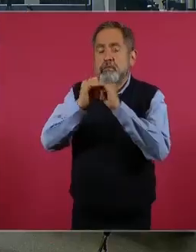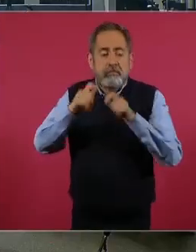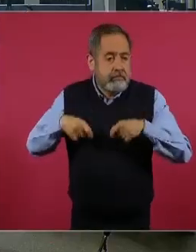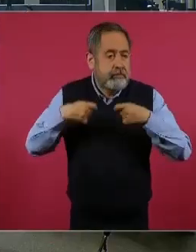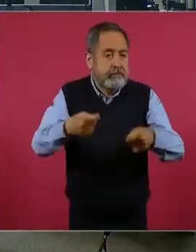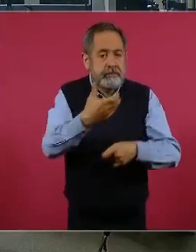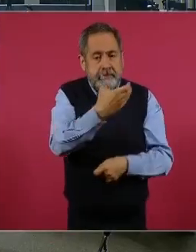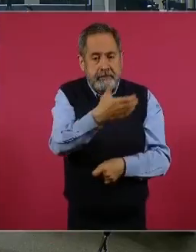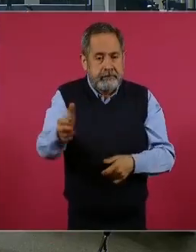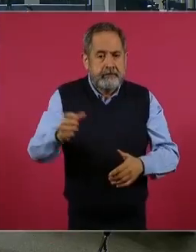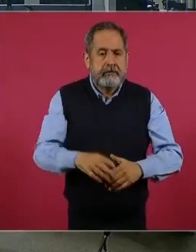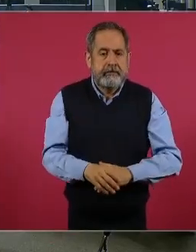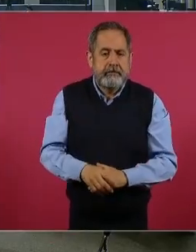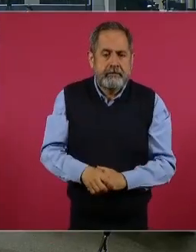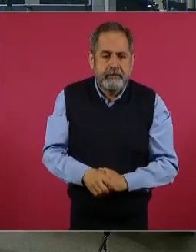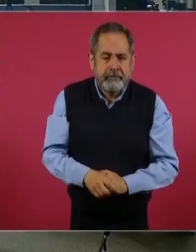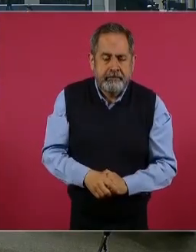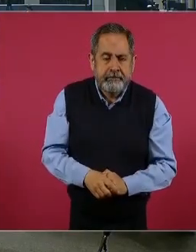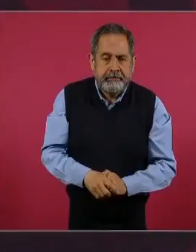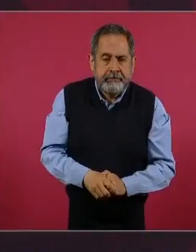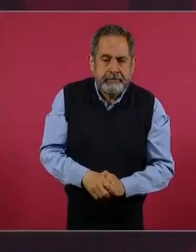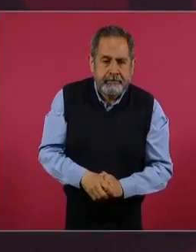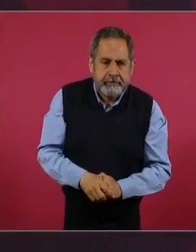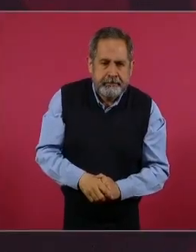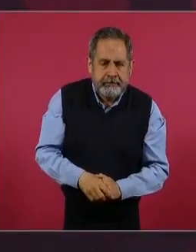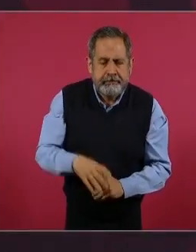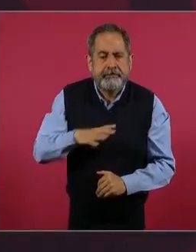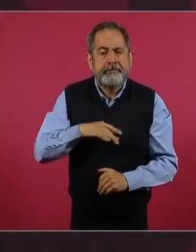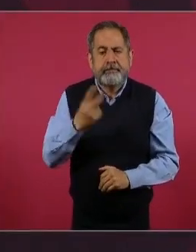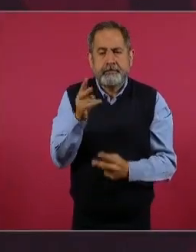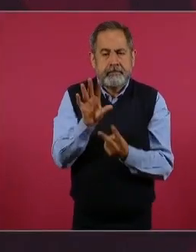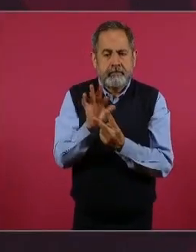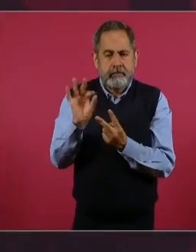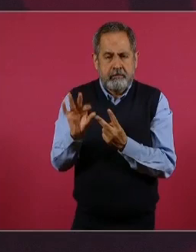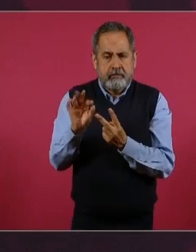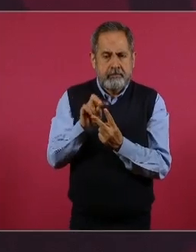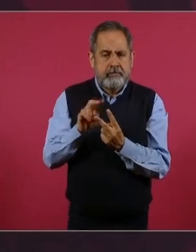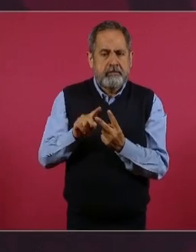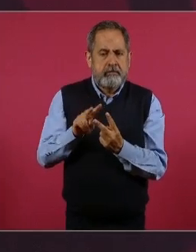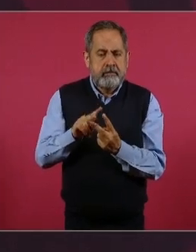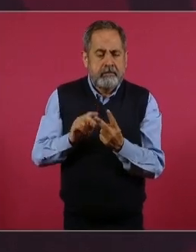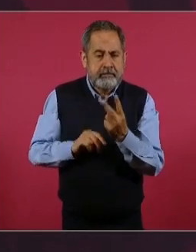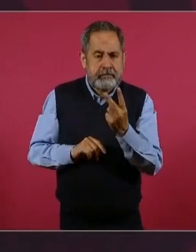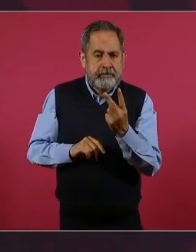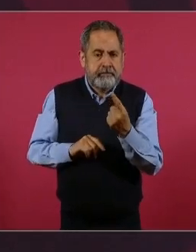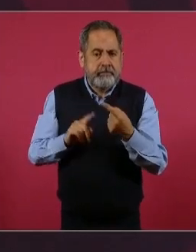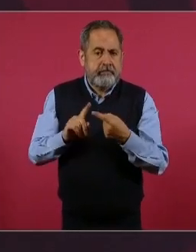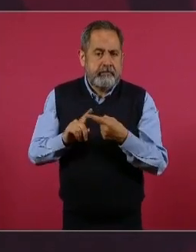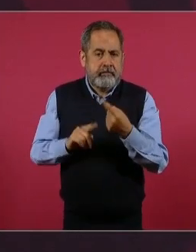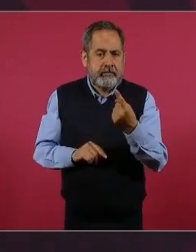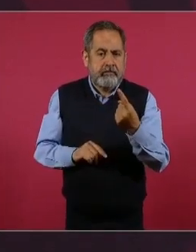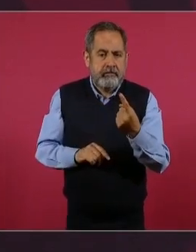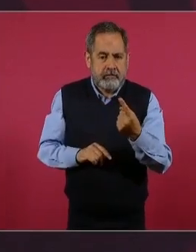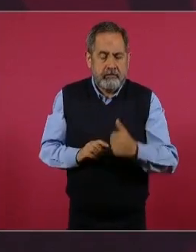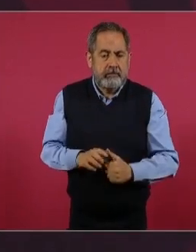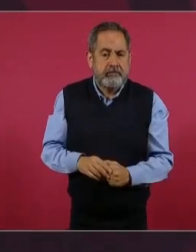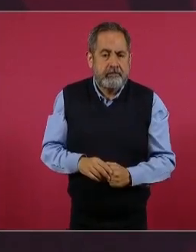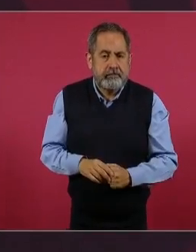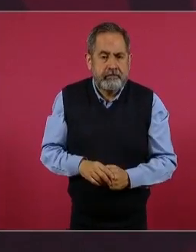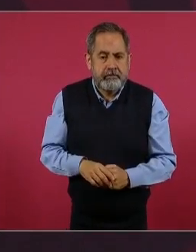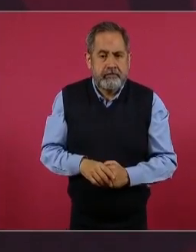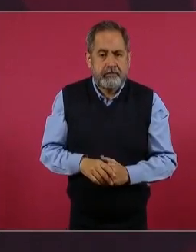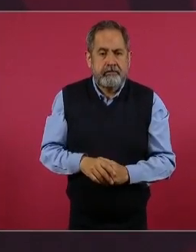campo? Sí, hay dos opciones, ¿no? Una, que la